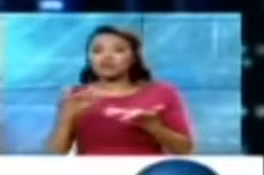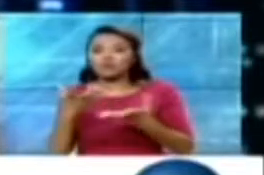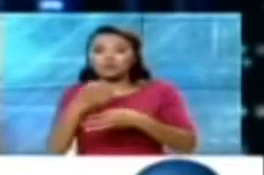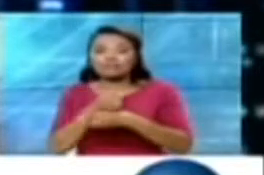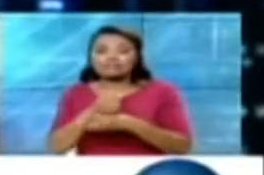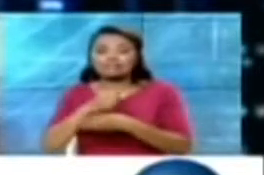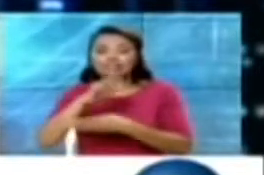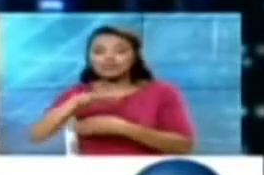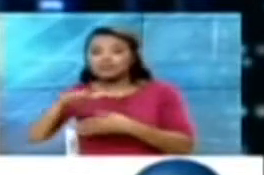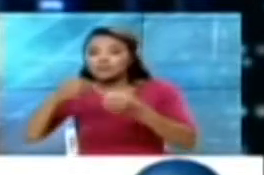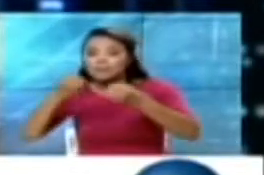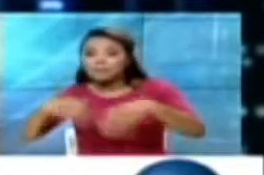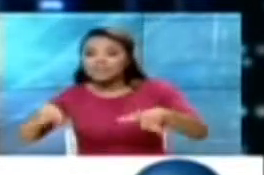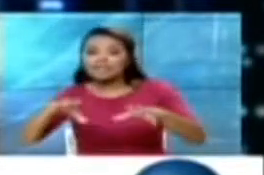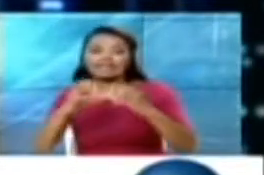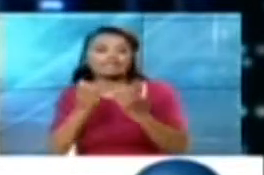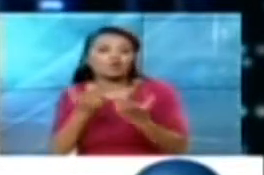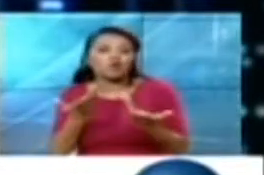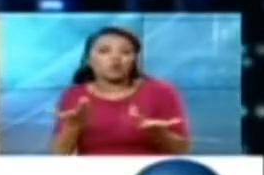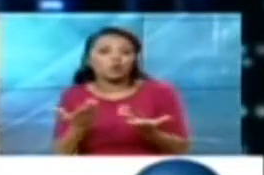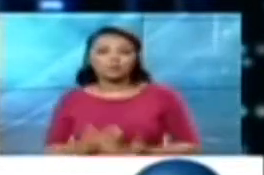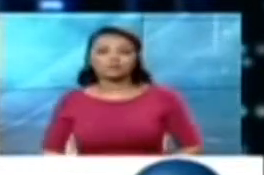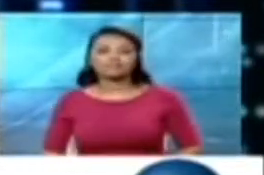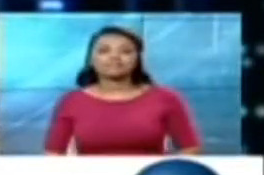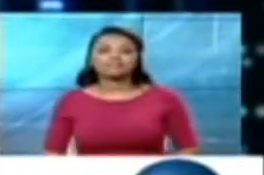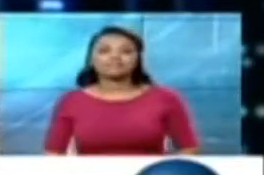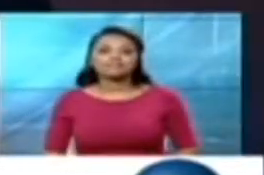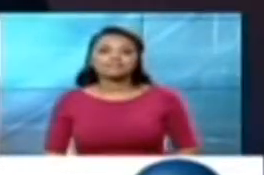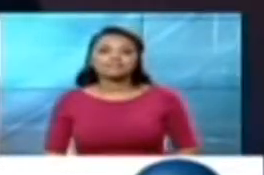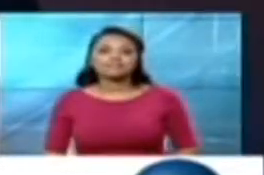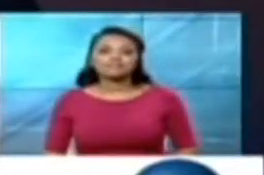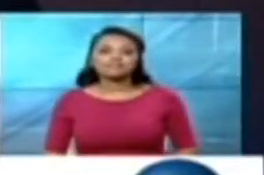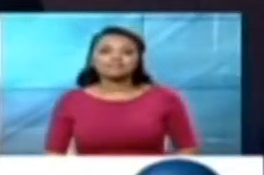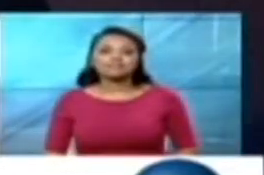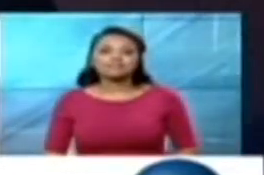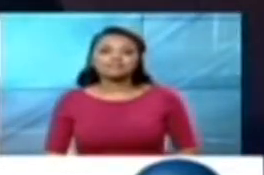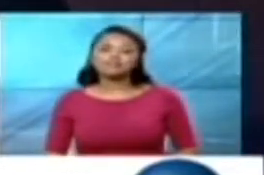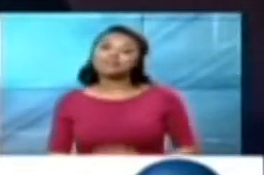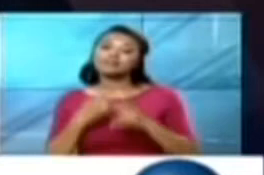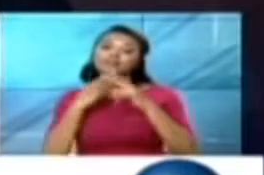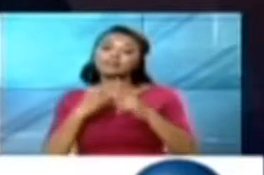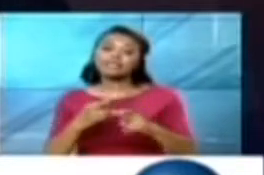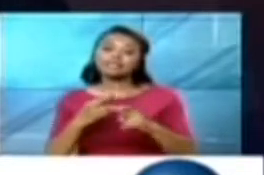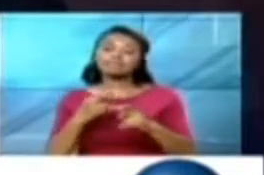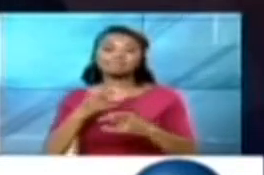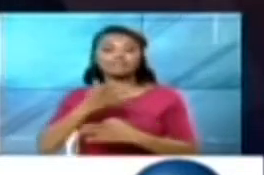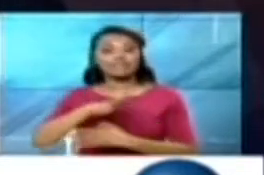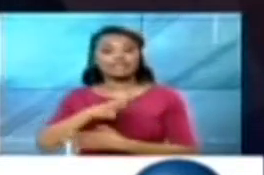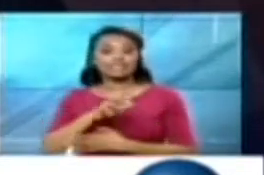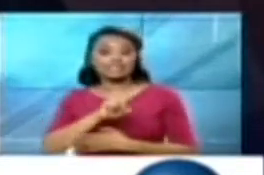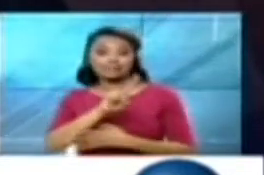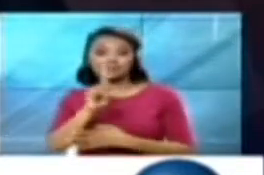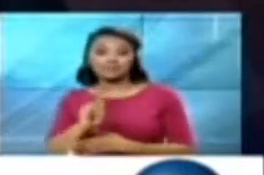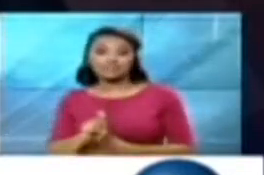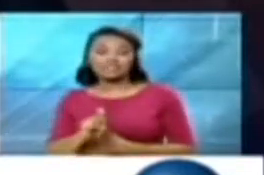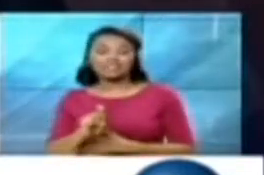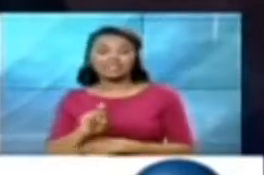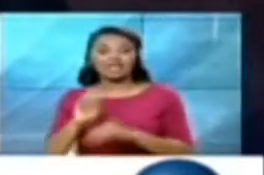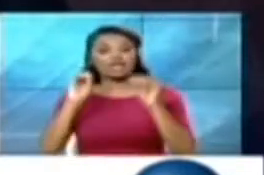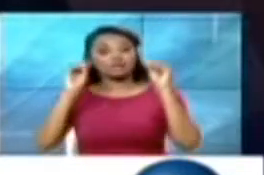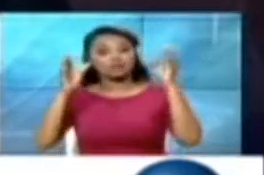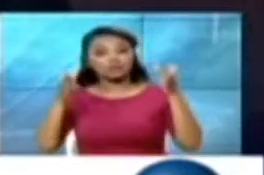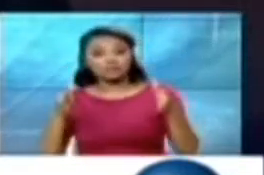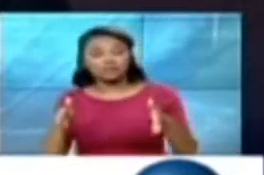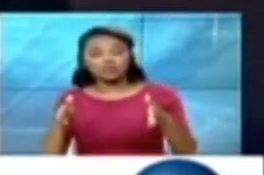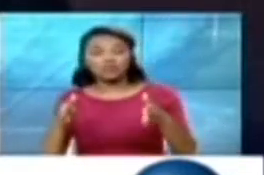¿cómo hacer que eso no sea directamente afectado, señor Méndez? Pareciera que en esa pregunta los docentes son los